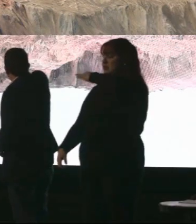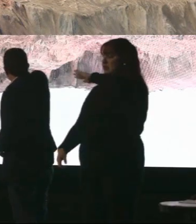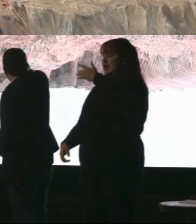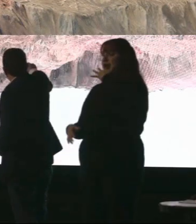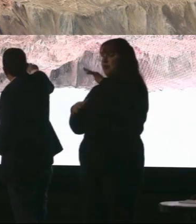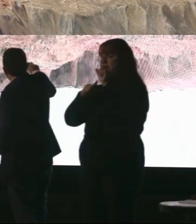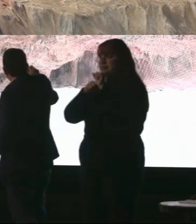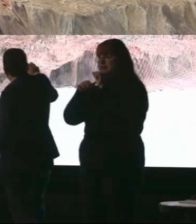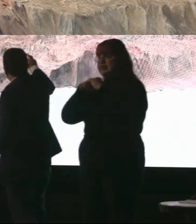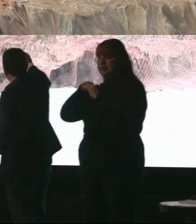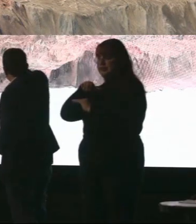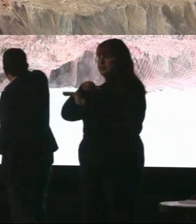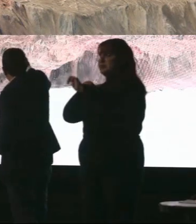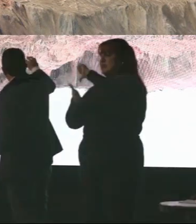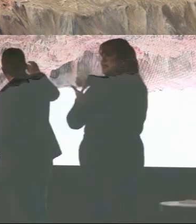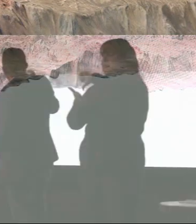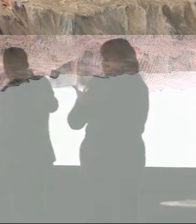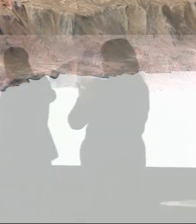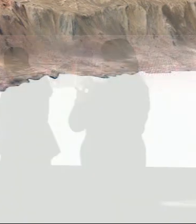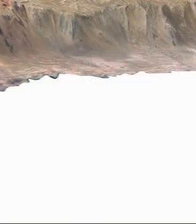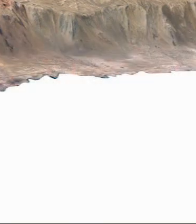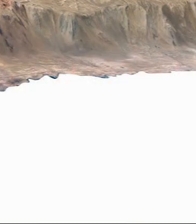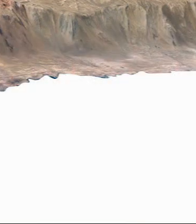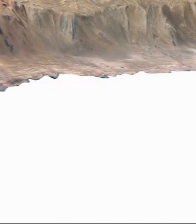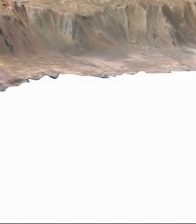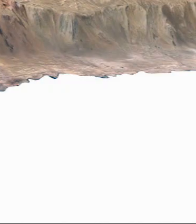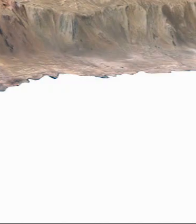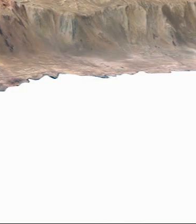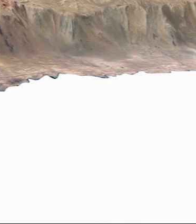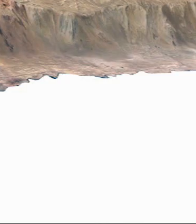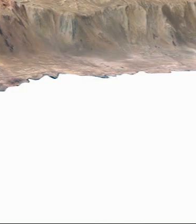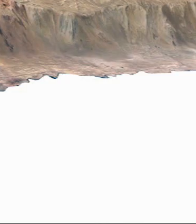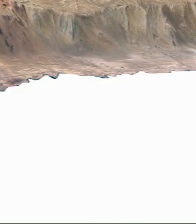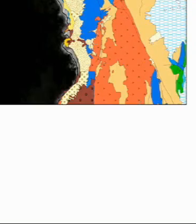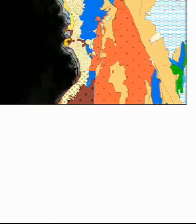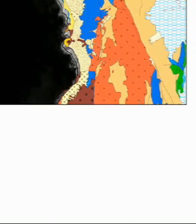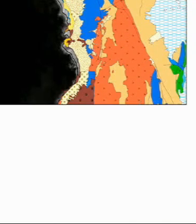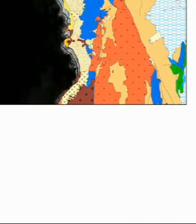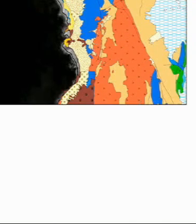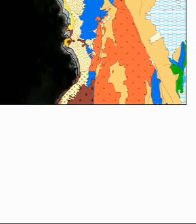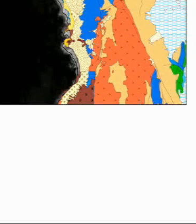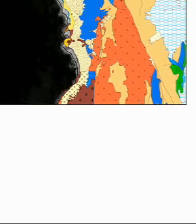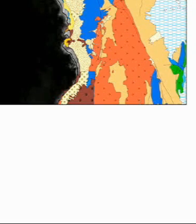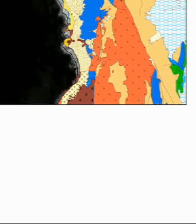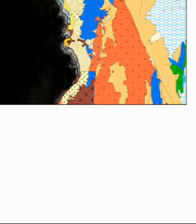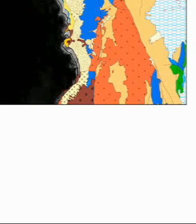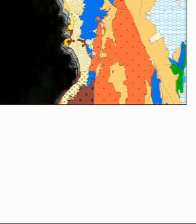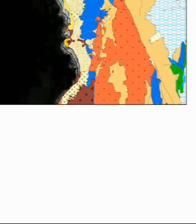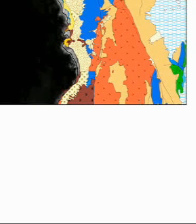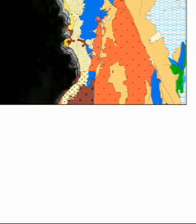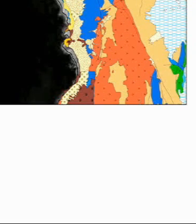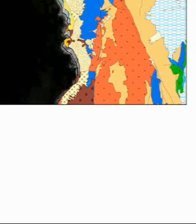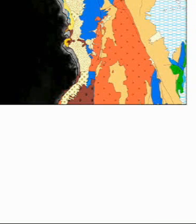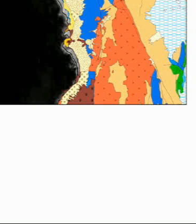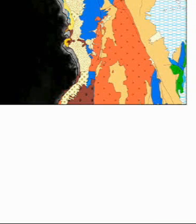central, el frente de corrimiento chileno y la parte de la cordillera principal, entonces nos daríamos cuenta que, bueno, y nos centramos